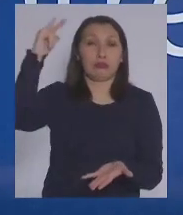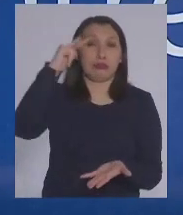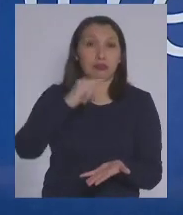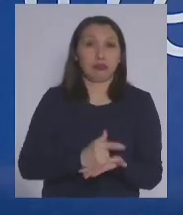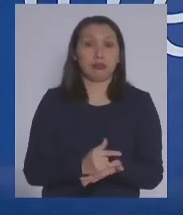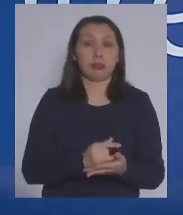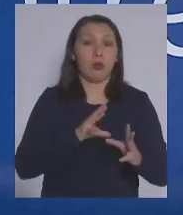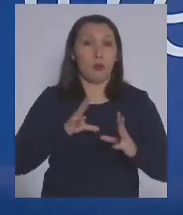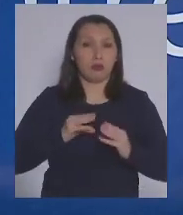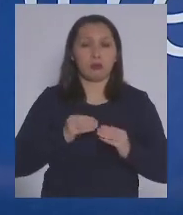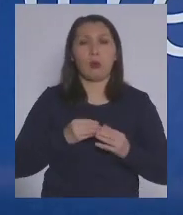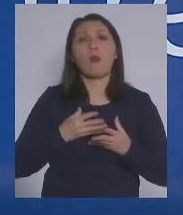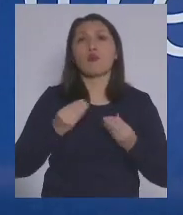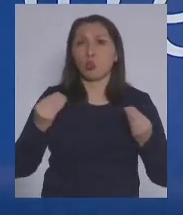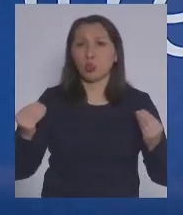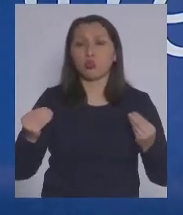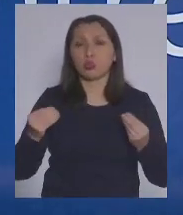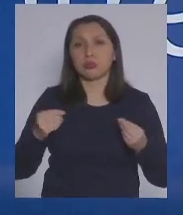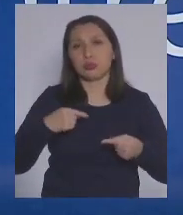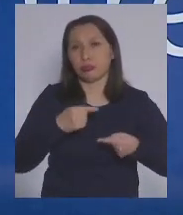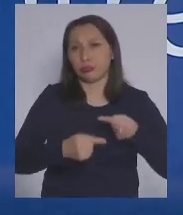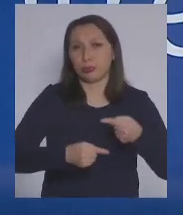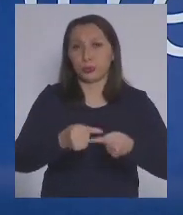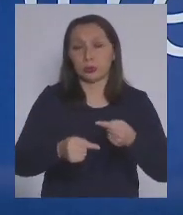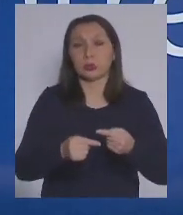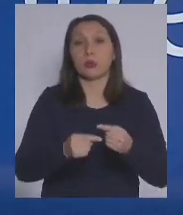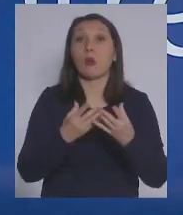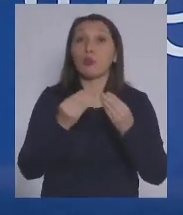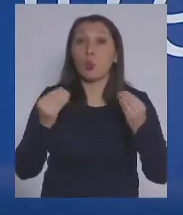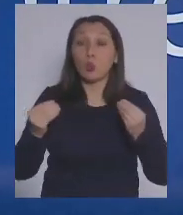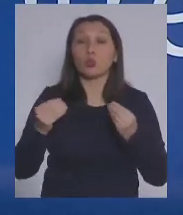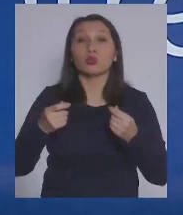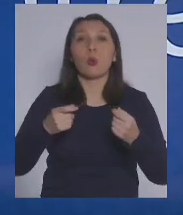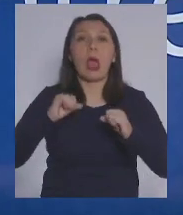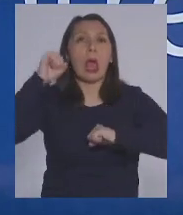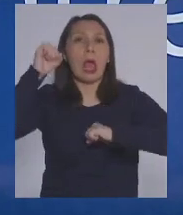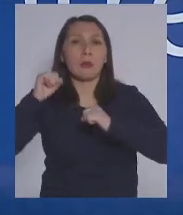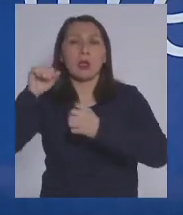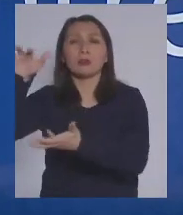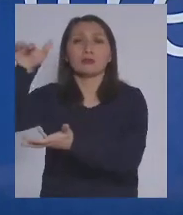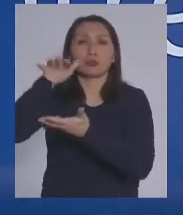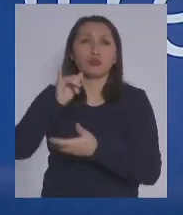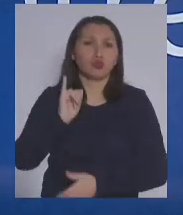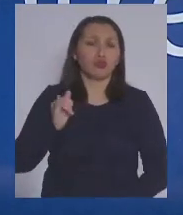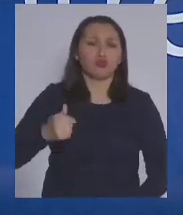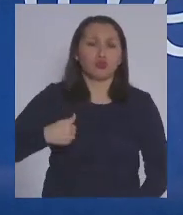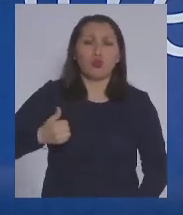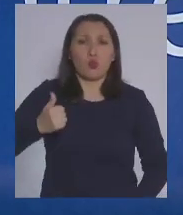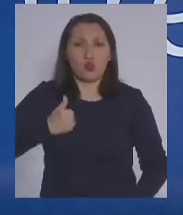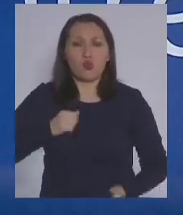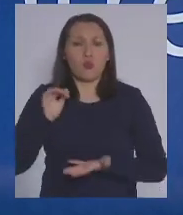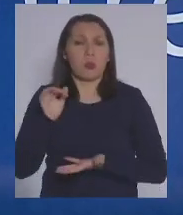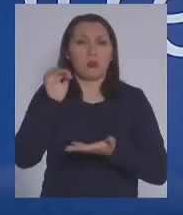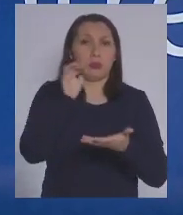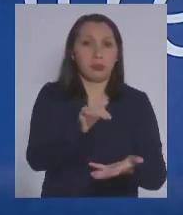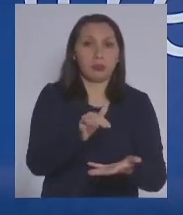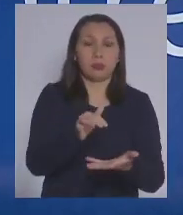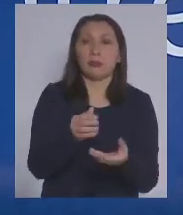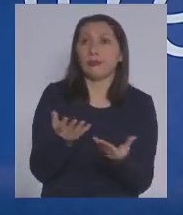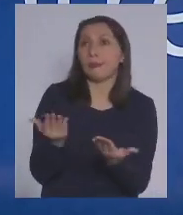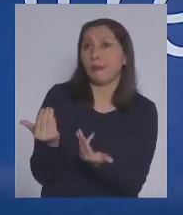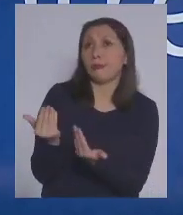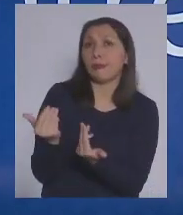muchos durante todo este proceso hubo muchos proveedores que dijeron que van a cumplir con procesos de entrega y